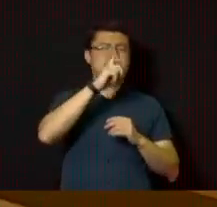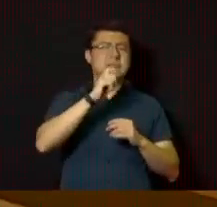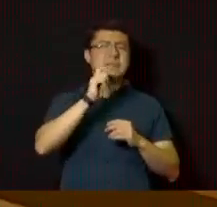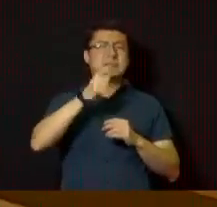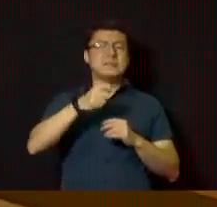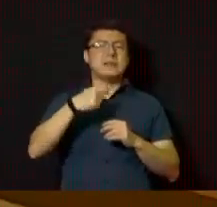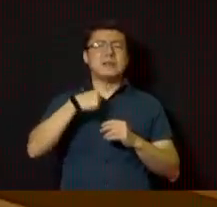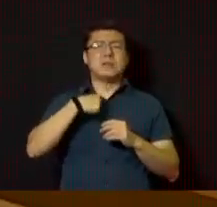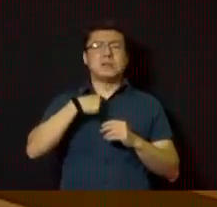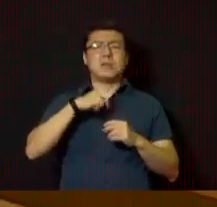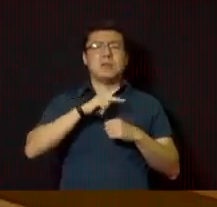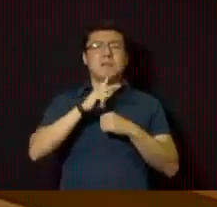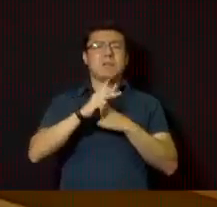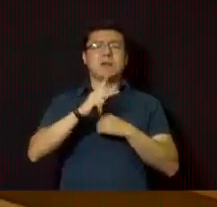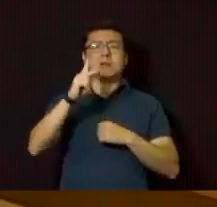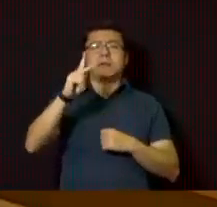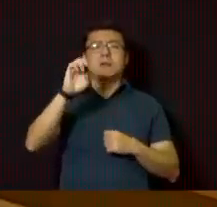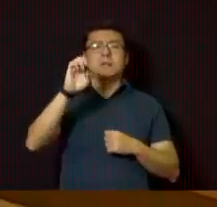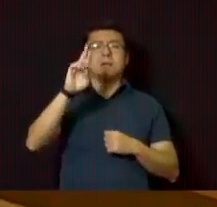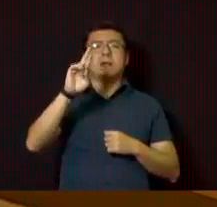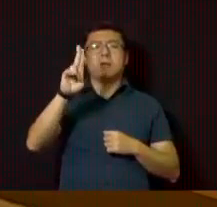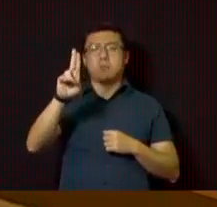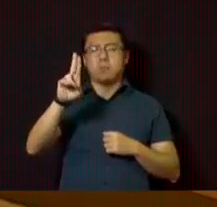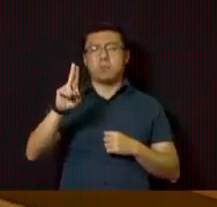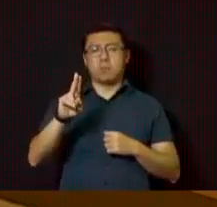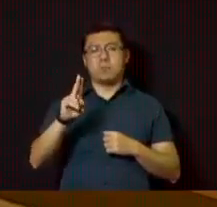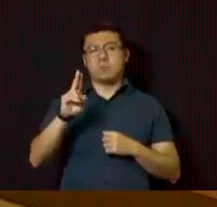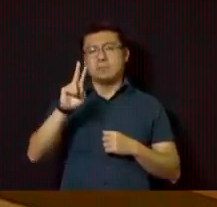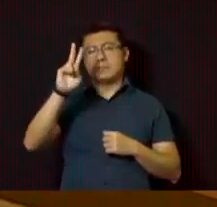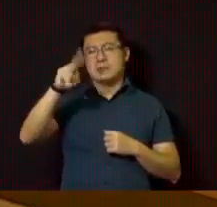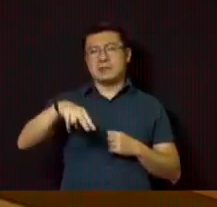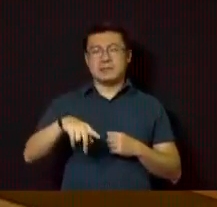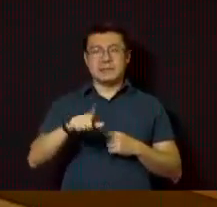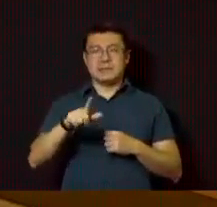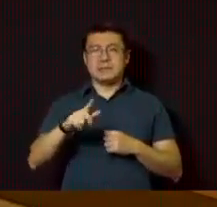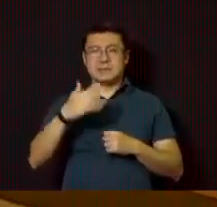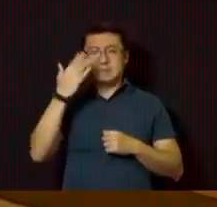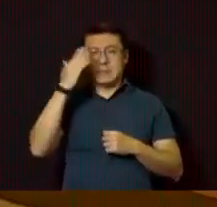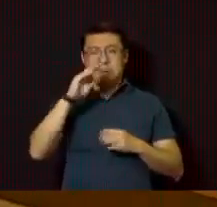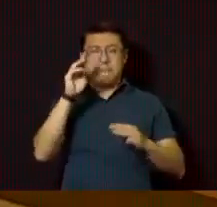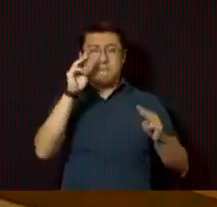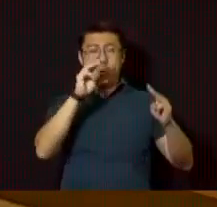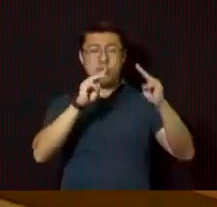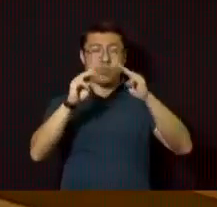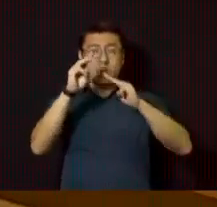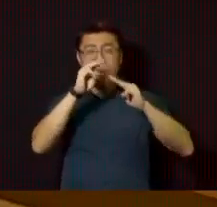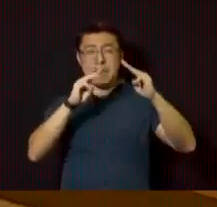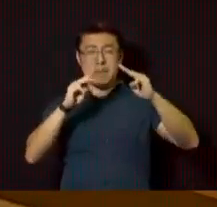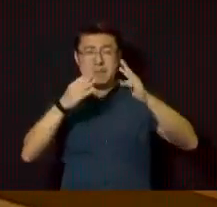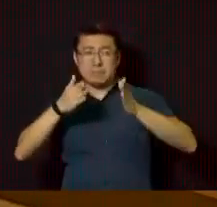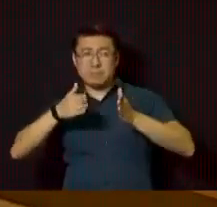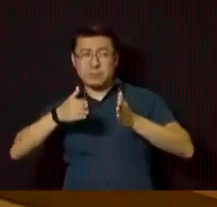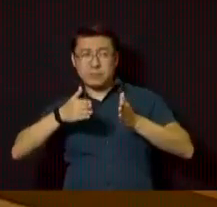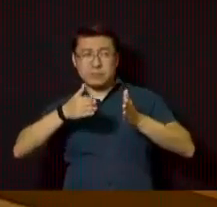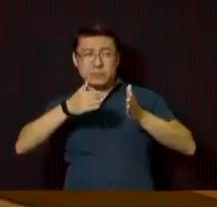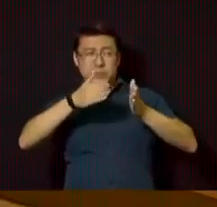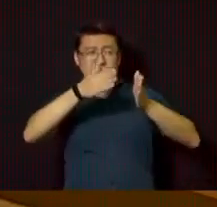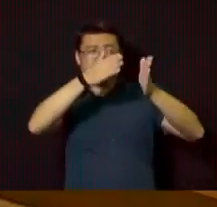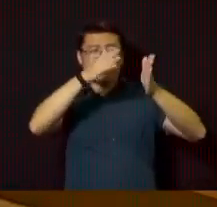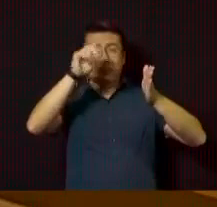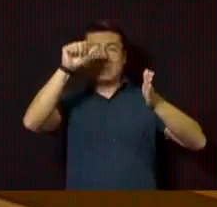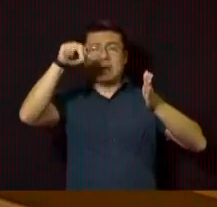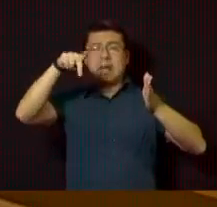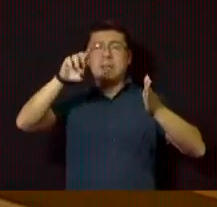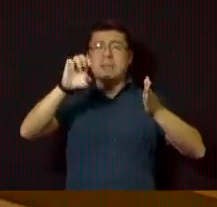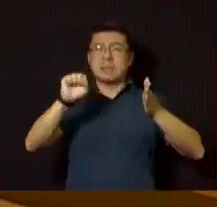en el Perú. Es una provincia donde está la cordillera de los Andes. Y bueno, desde muy